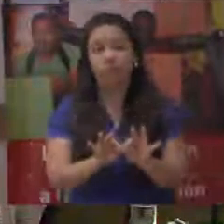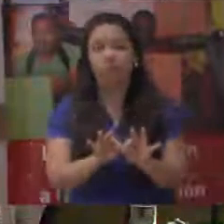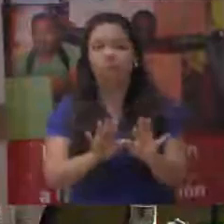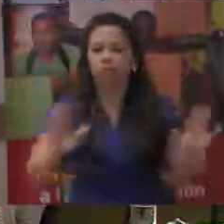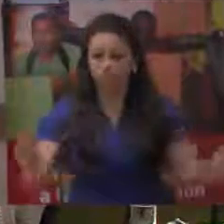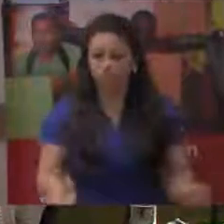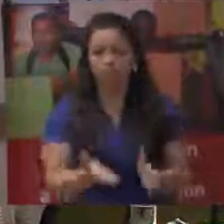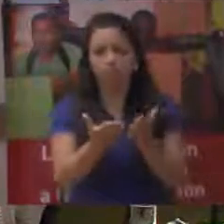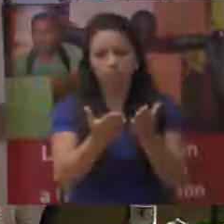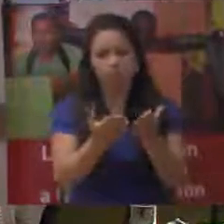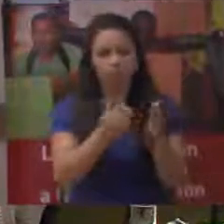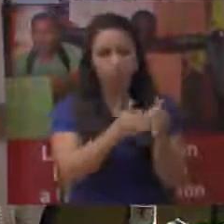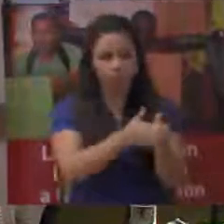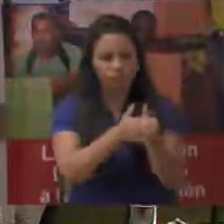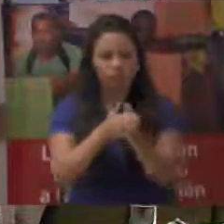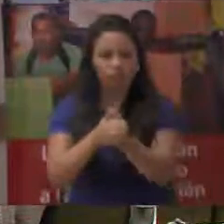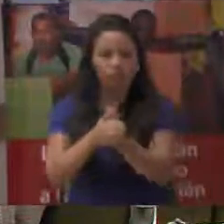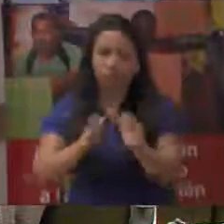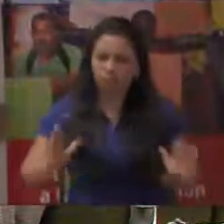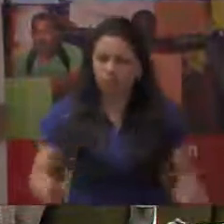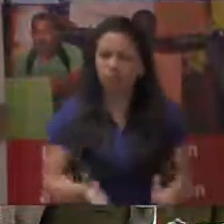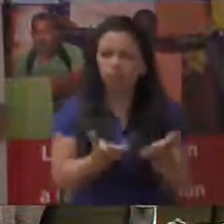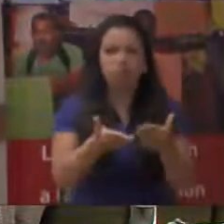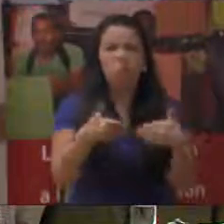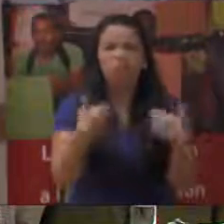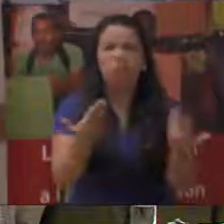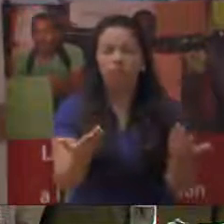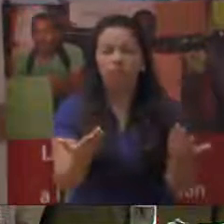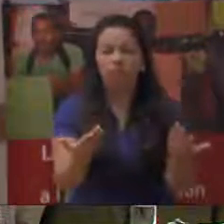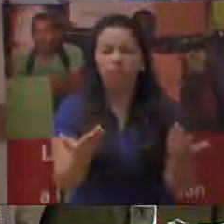mejorado porque